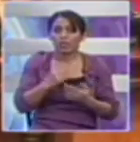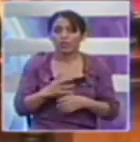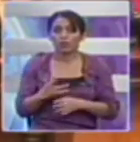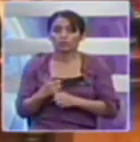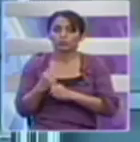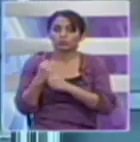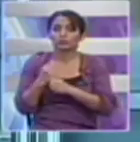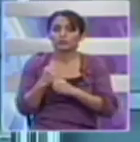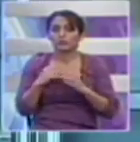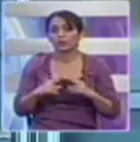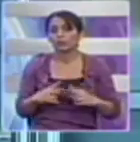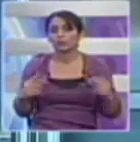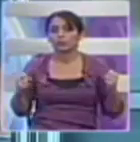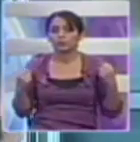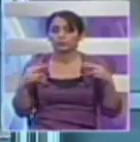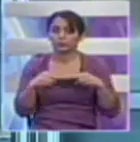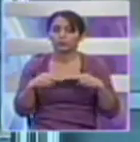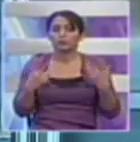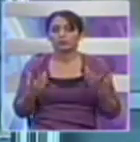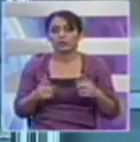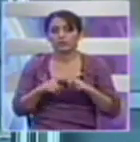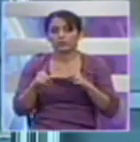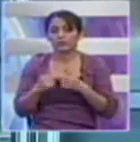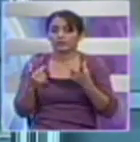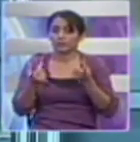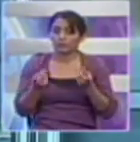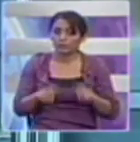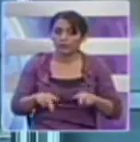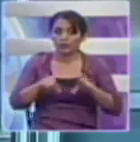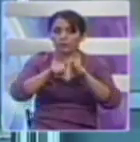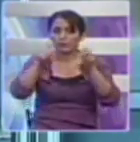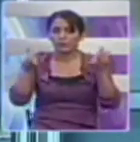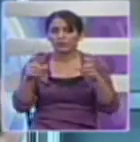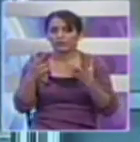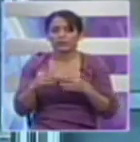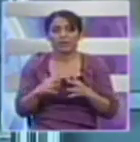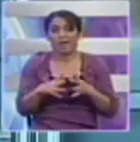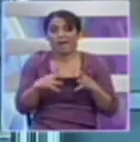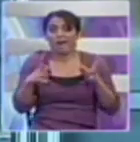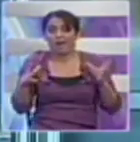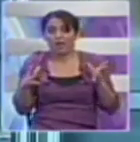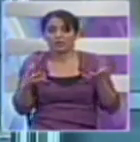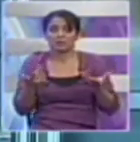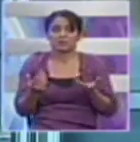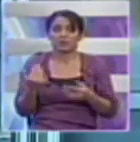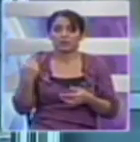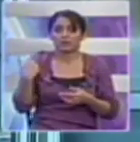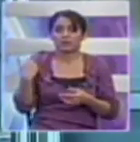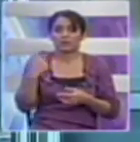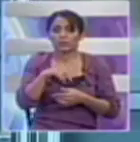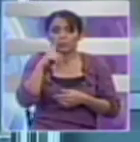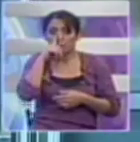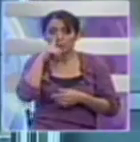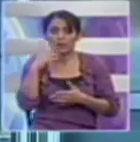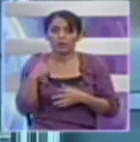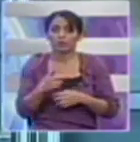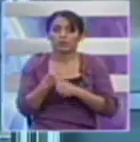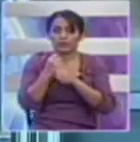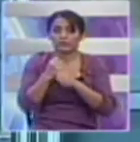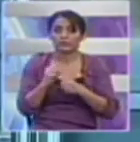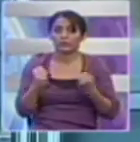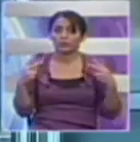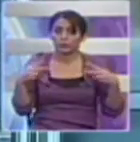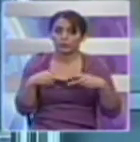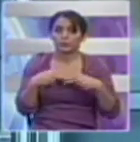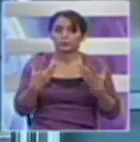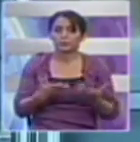del 50% del impuesto a la renta a las grandes empresas que contraten seguro médico privado para sus trabajadores. En lo que tiene que